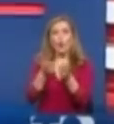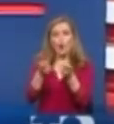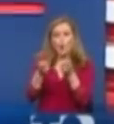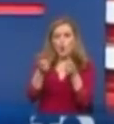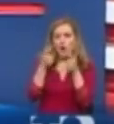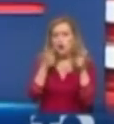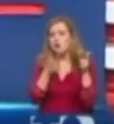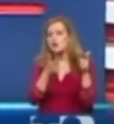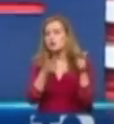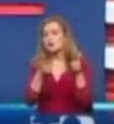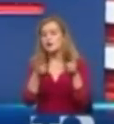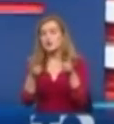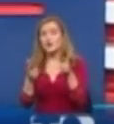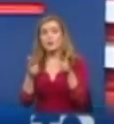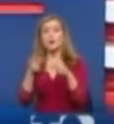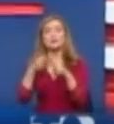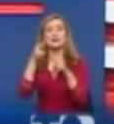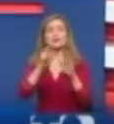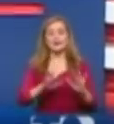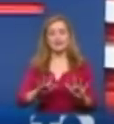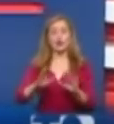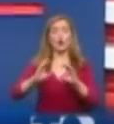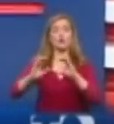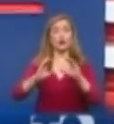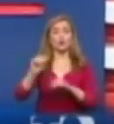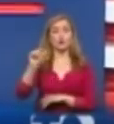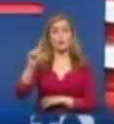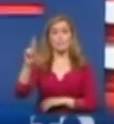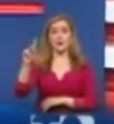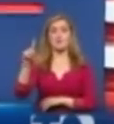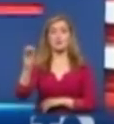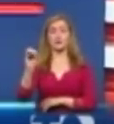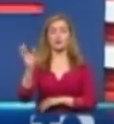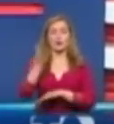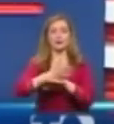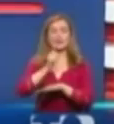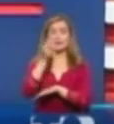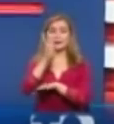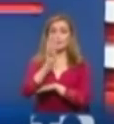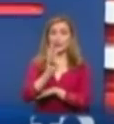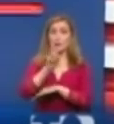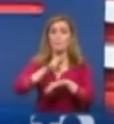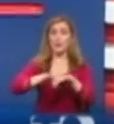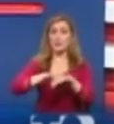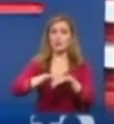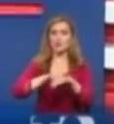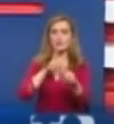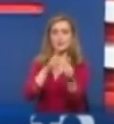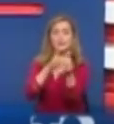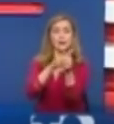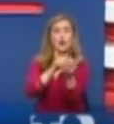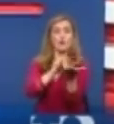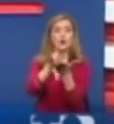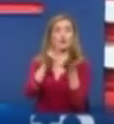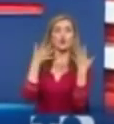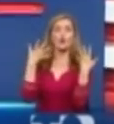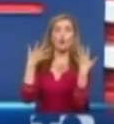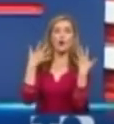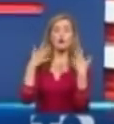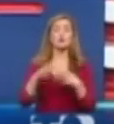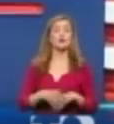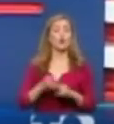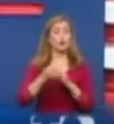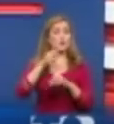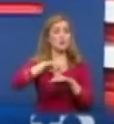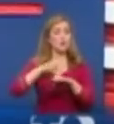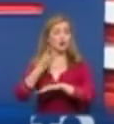previos a su fuga. Según el registro, el exsecretario de Comunicación estuvo 16 veces en los alrededores del aeropuerto de Guayaquil, la última